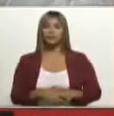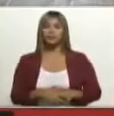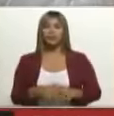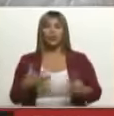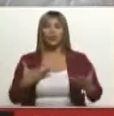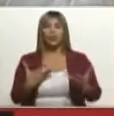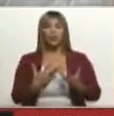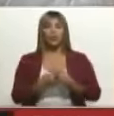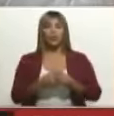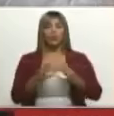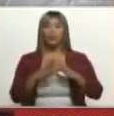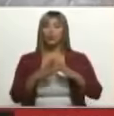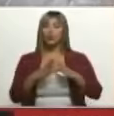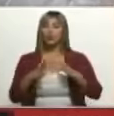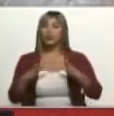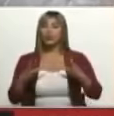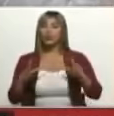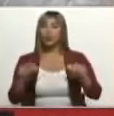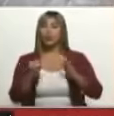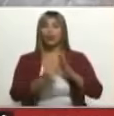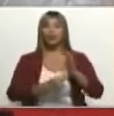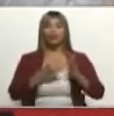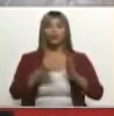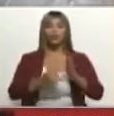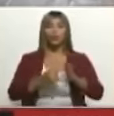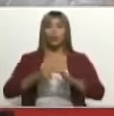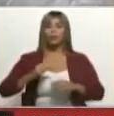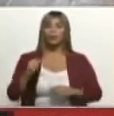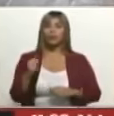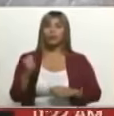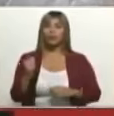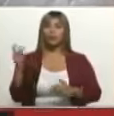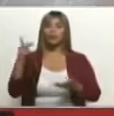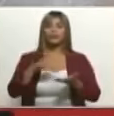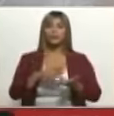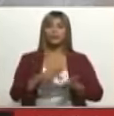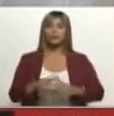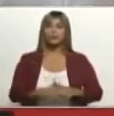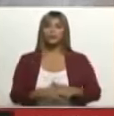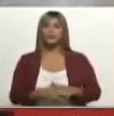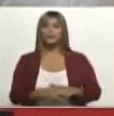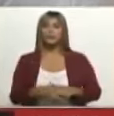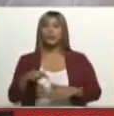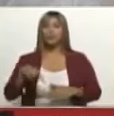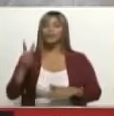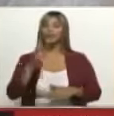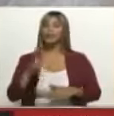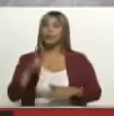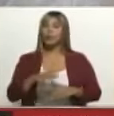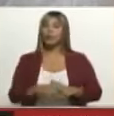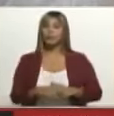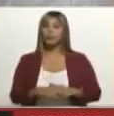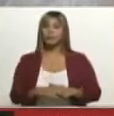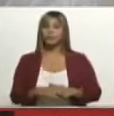junto a todos los órganos de seguridad de la República Bolivariana de Venezuela.